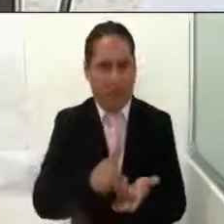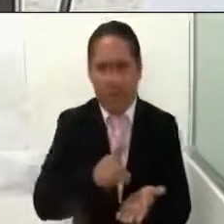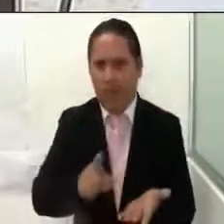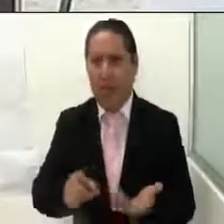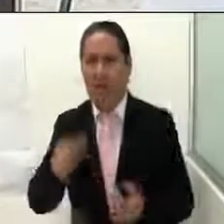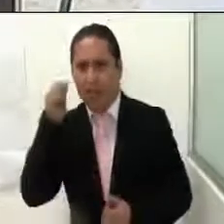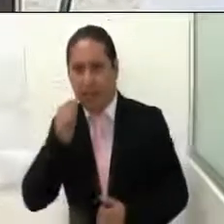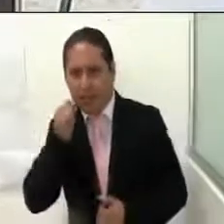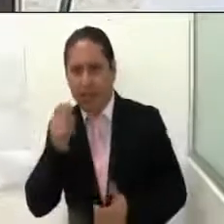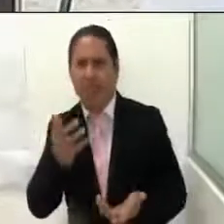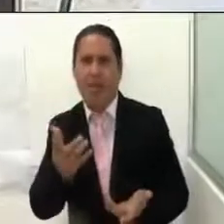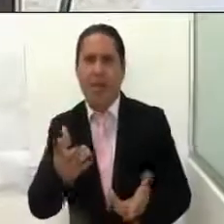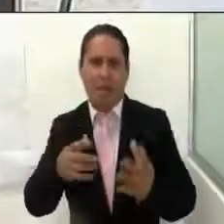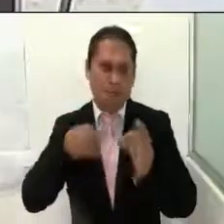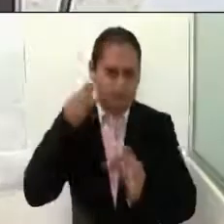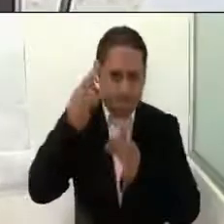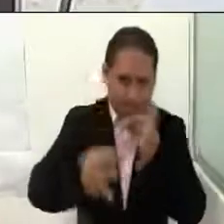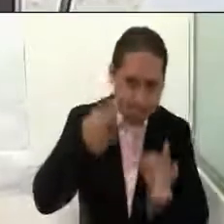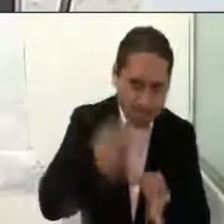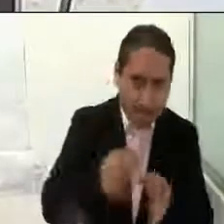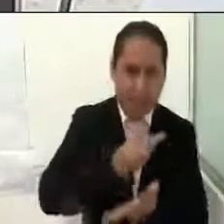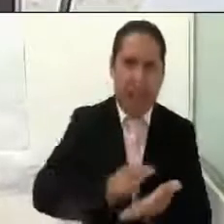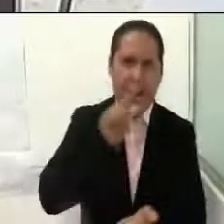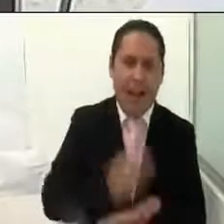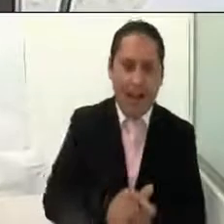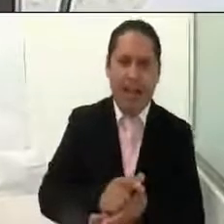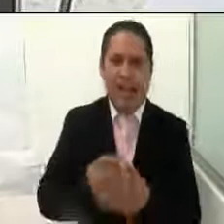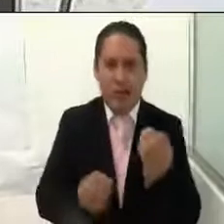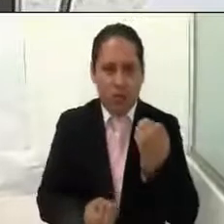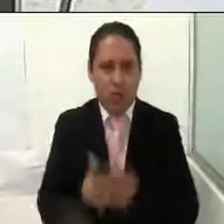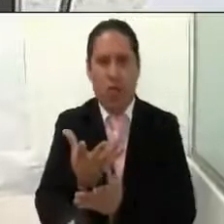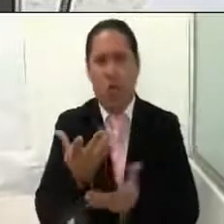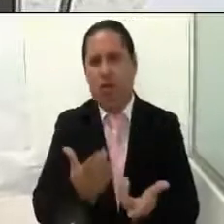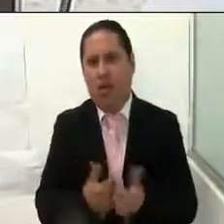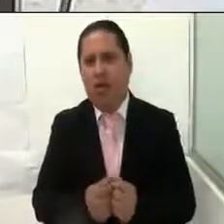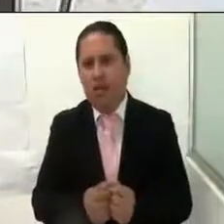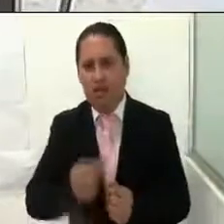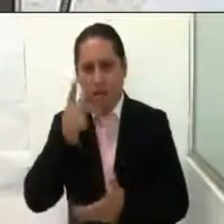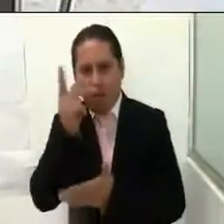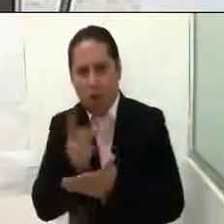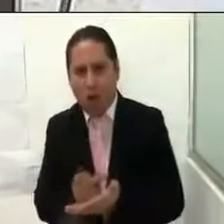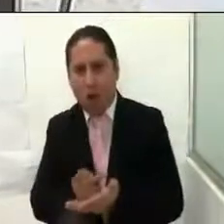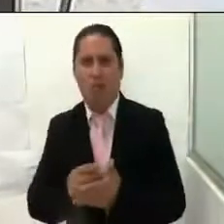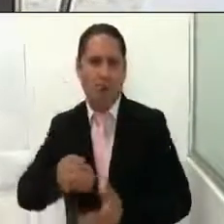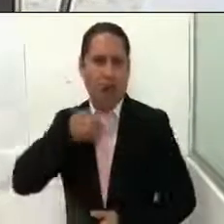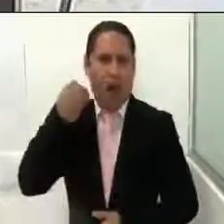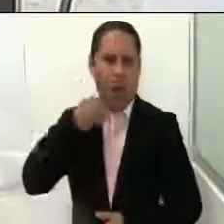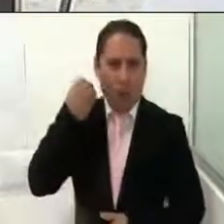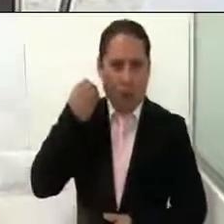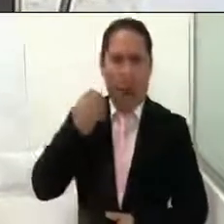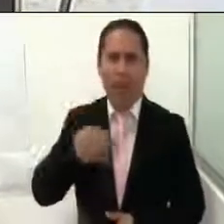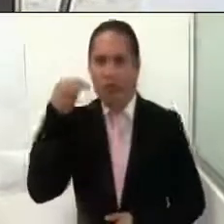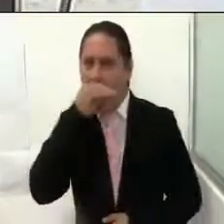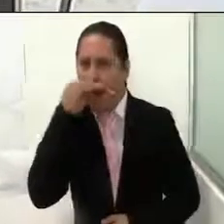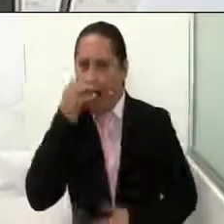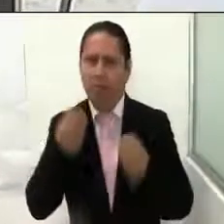estricta aplicación de la legislación vigente a través del programa de abogados del pueblo se brinda a